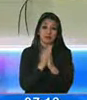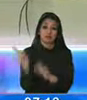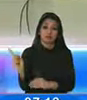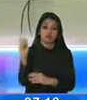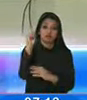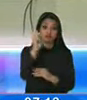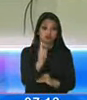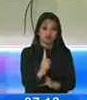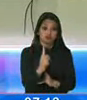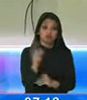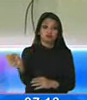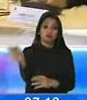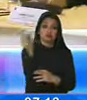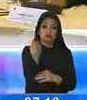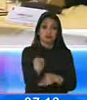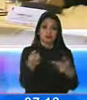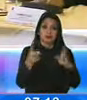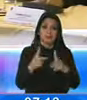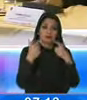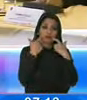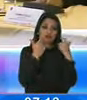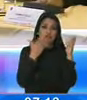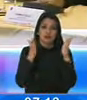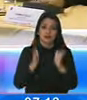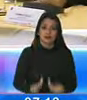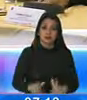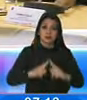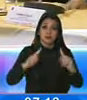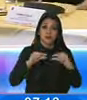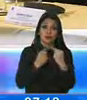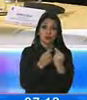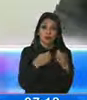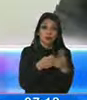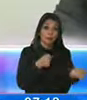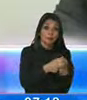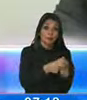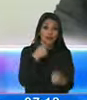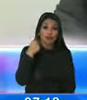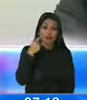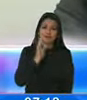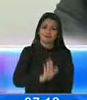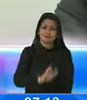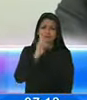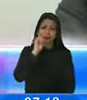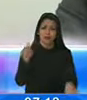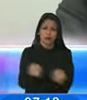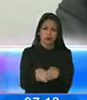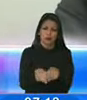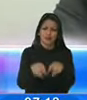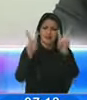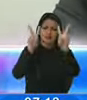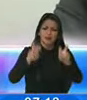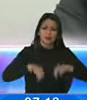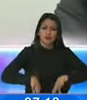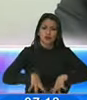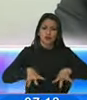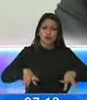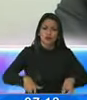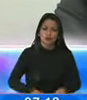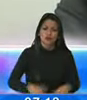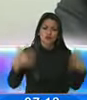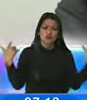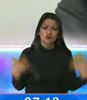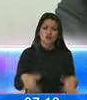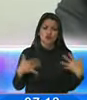comparecencias se incluya al fiscal general, cosa que los correístas negaron de plano. Estamos hablando de actos de corrupción muy